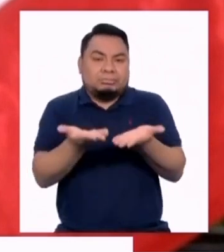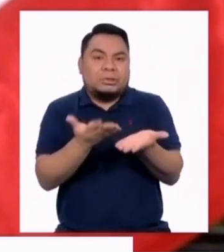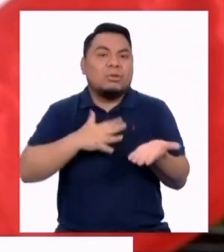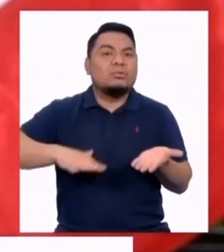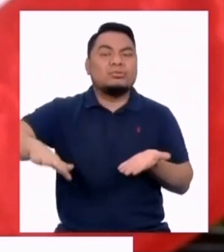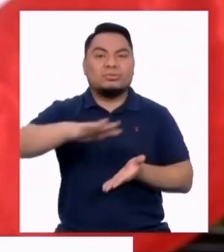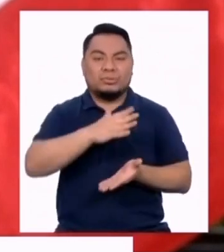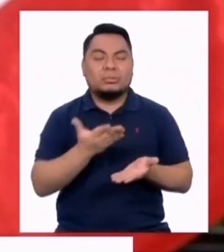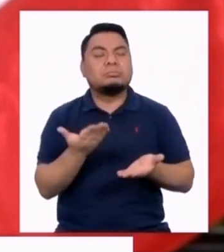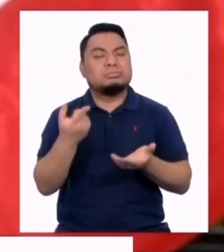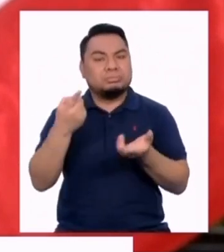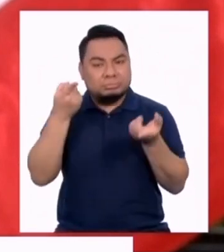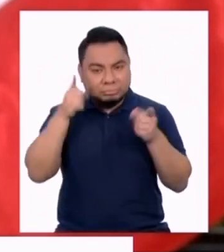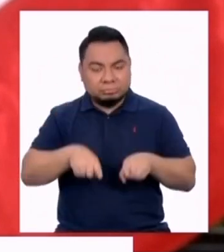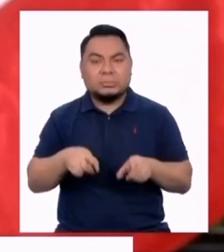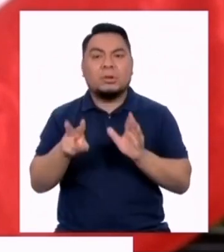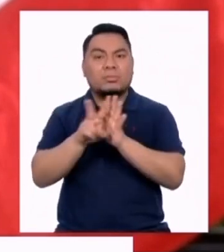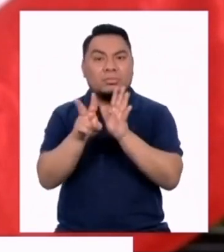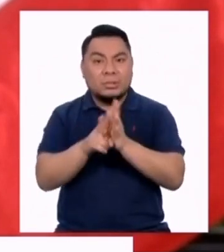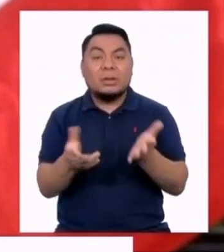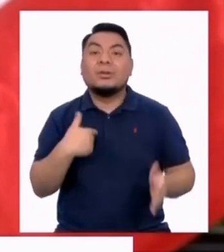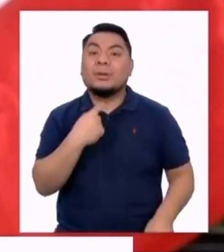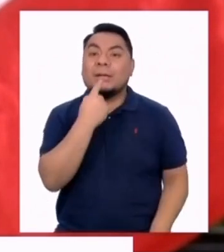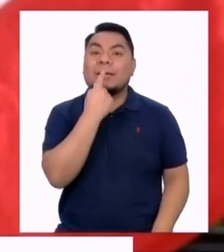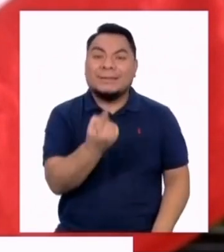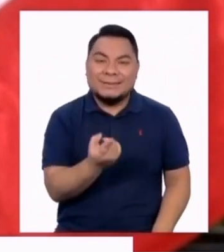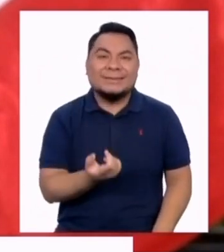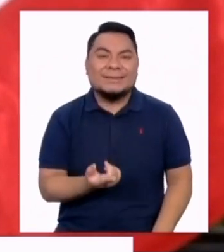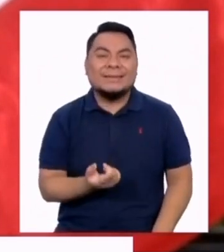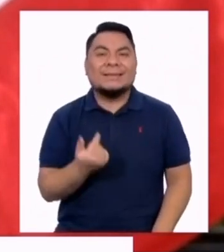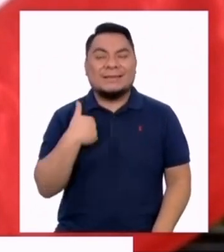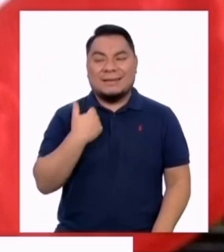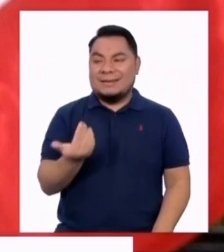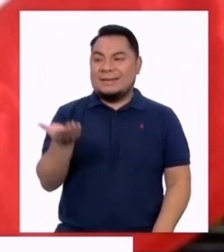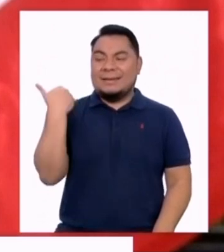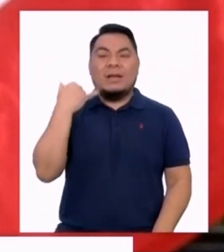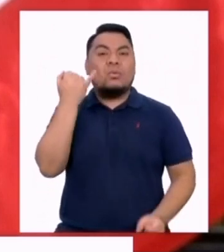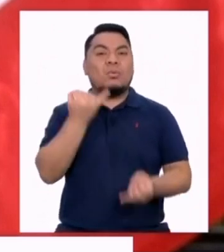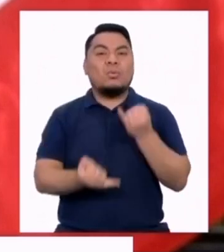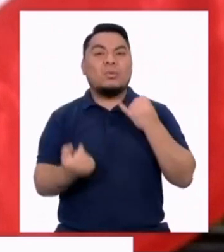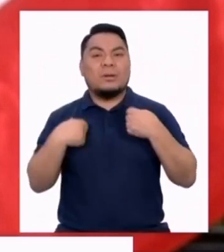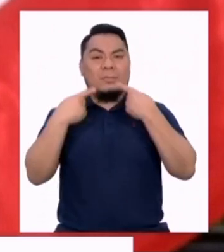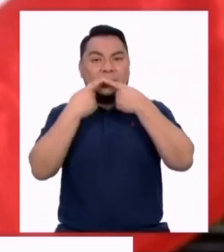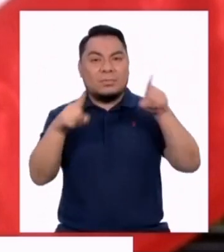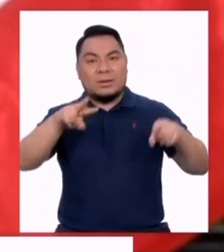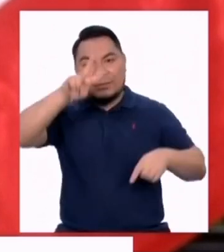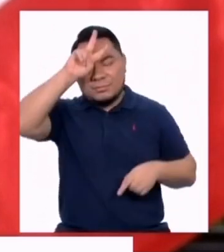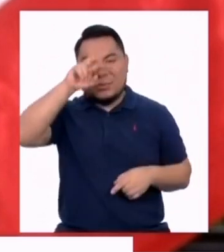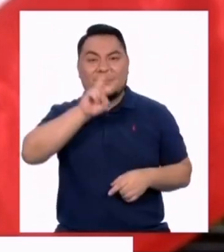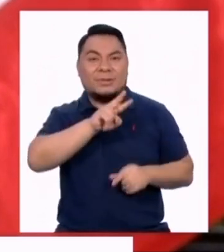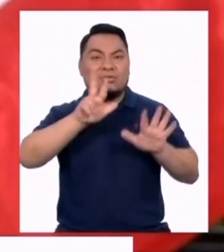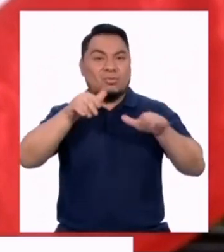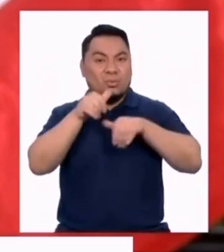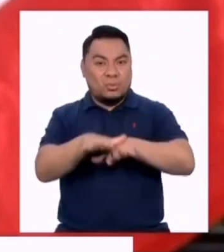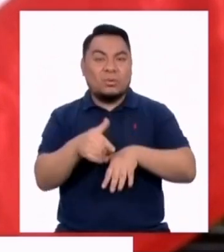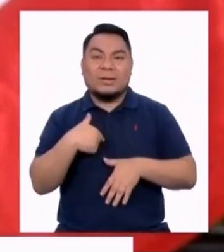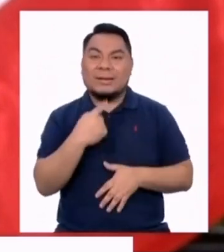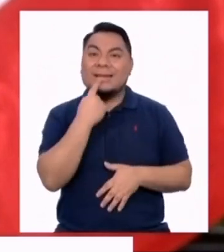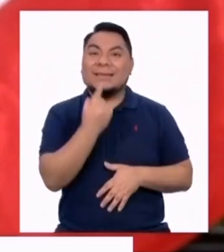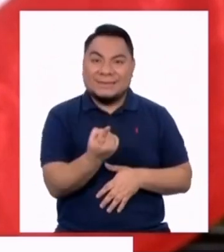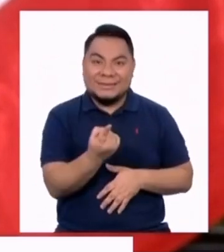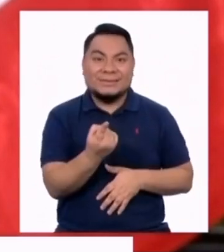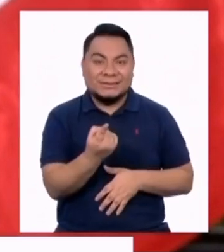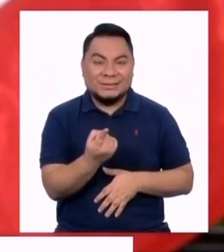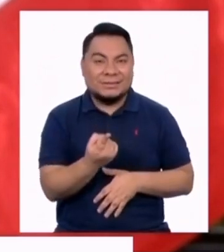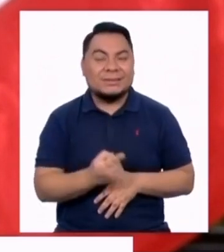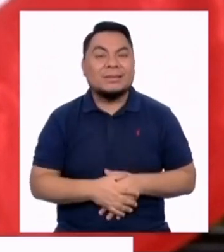en mi último mensaje a la nación el 28 de julio desde el congreso de la república es